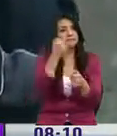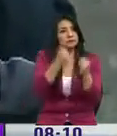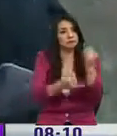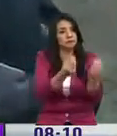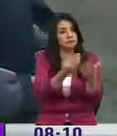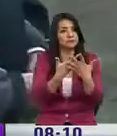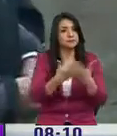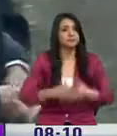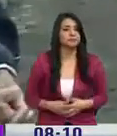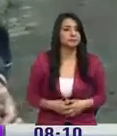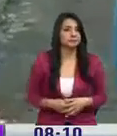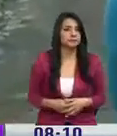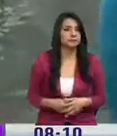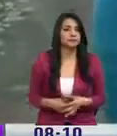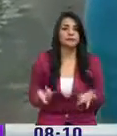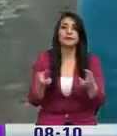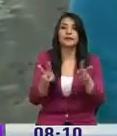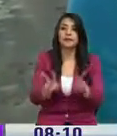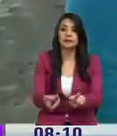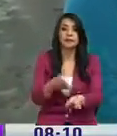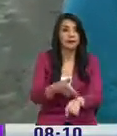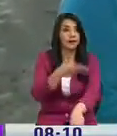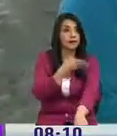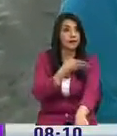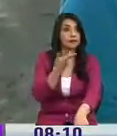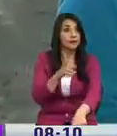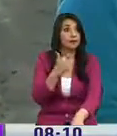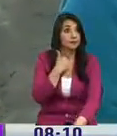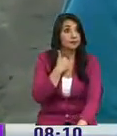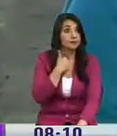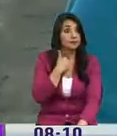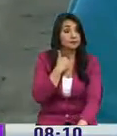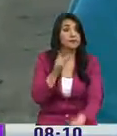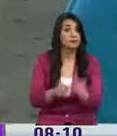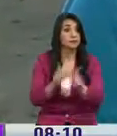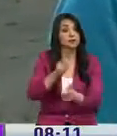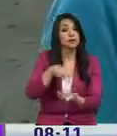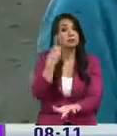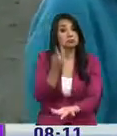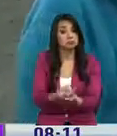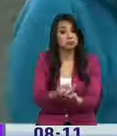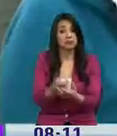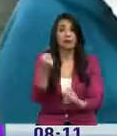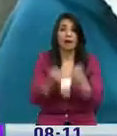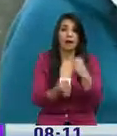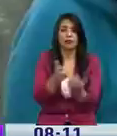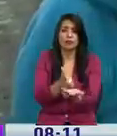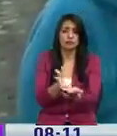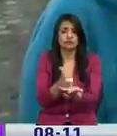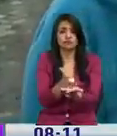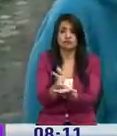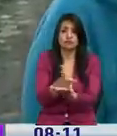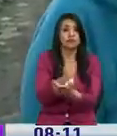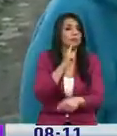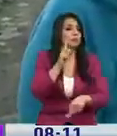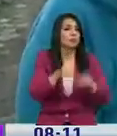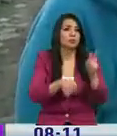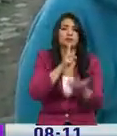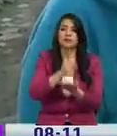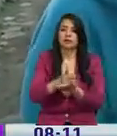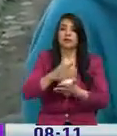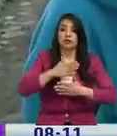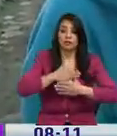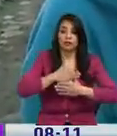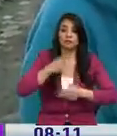apellido entiendo que incluso ya han habido accidentes aquí hay gente se ha caído y los carros no pueden pasar no pueden pasar yo soy